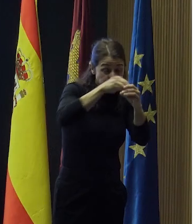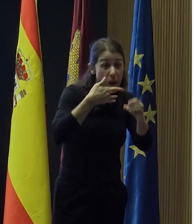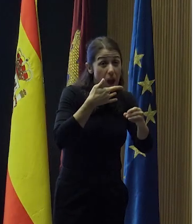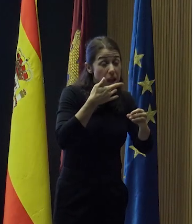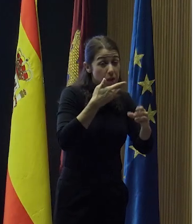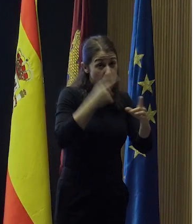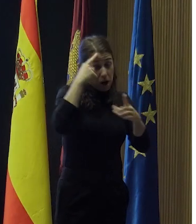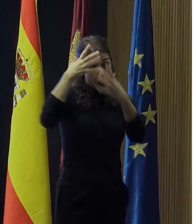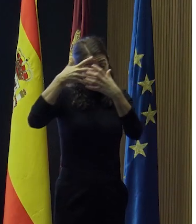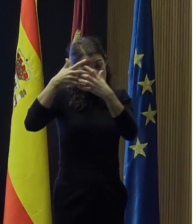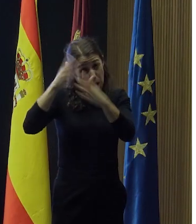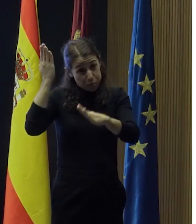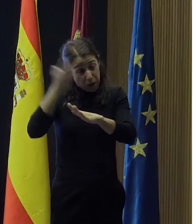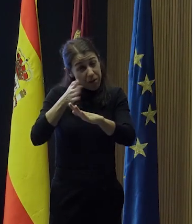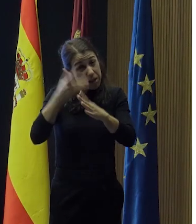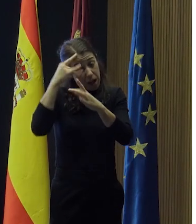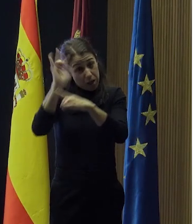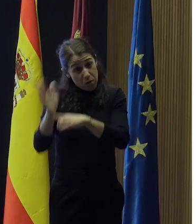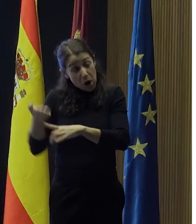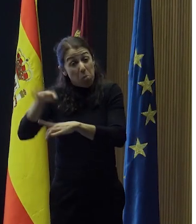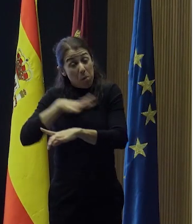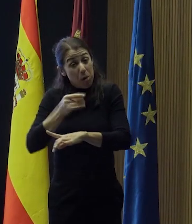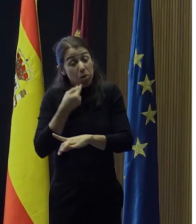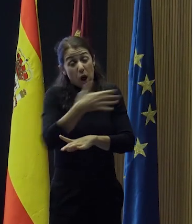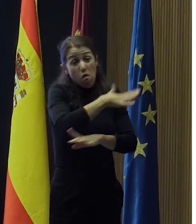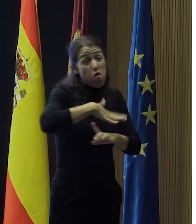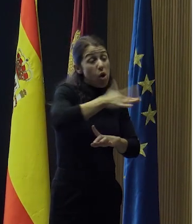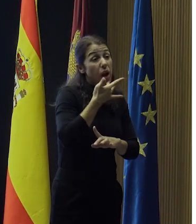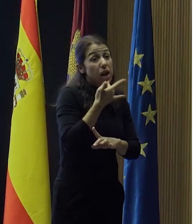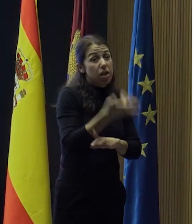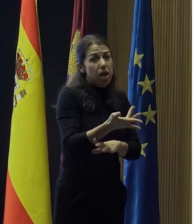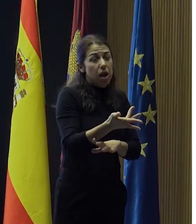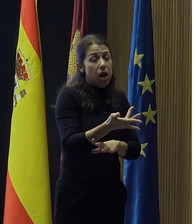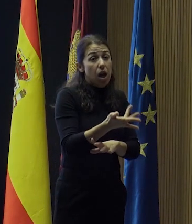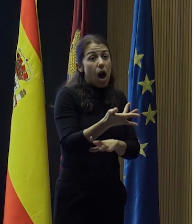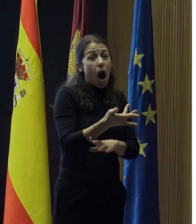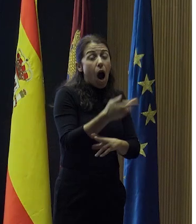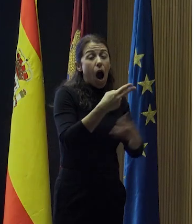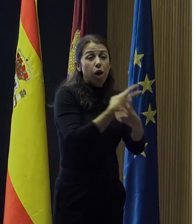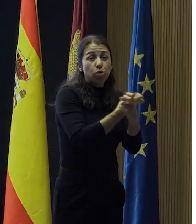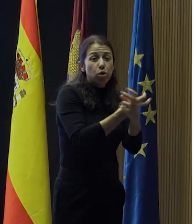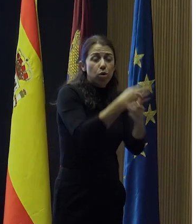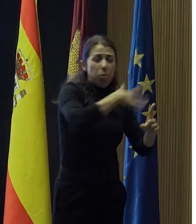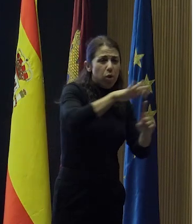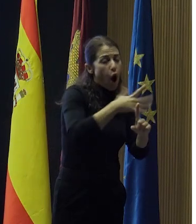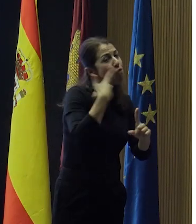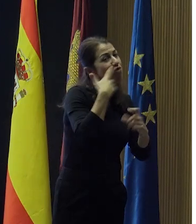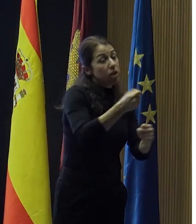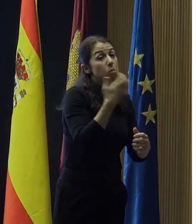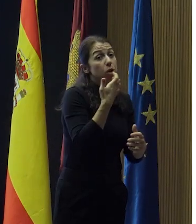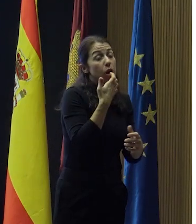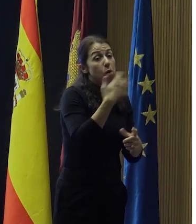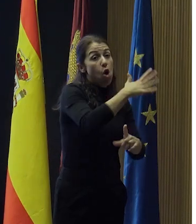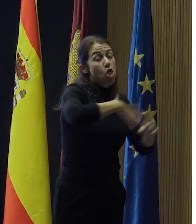muerte neuronal. Entonces, por ejemplo, en zonas determinadas donde hay exposición a tóxicos ambientales muy potentes, por ejemplo,